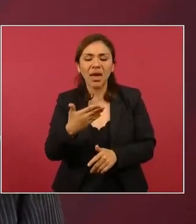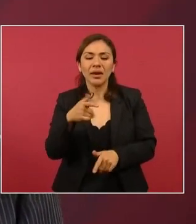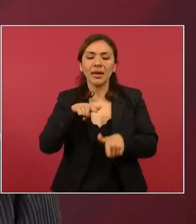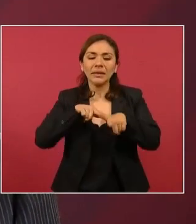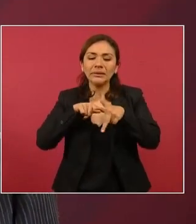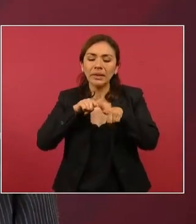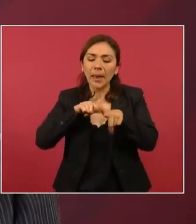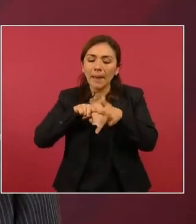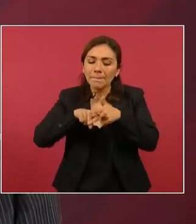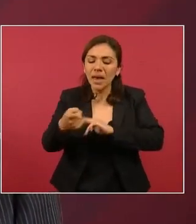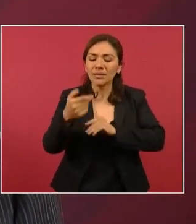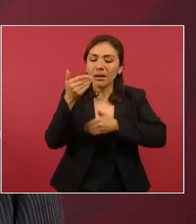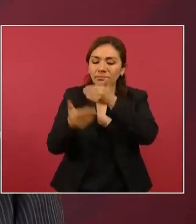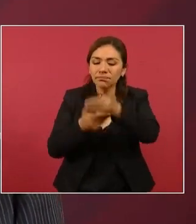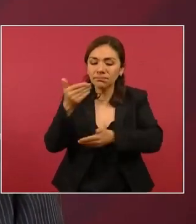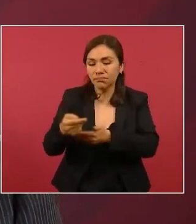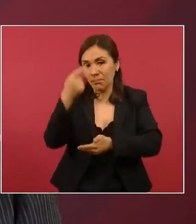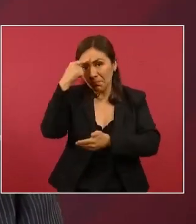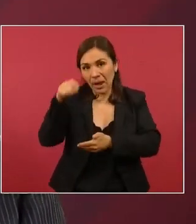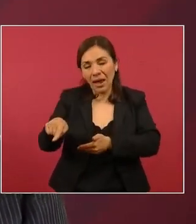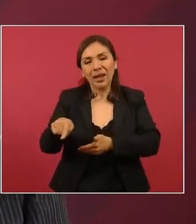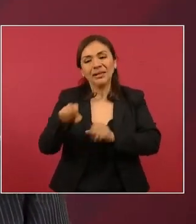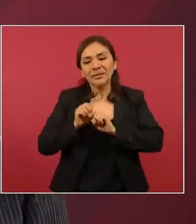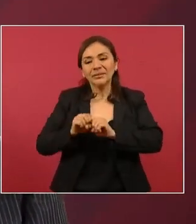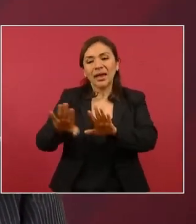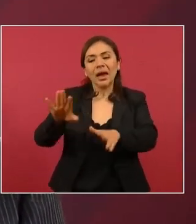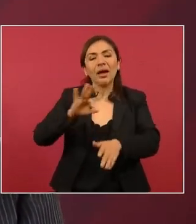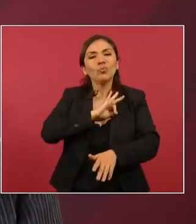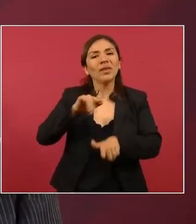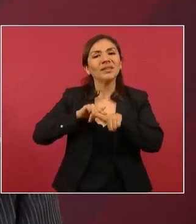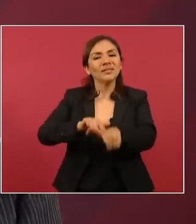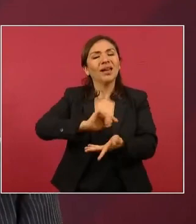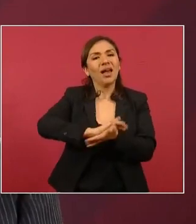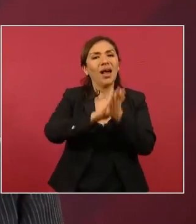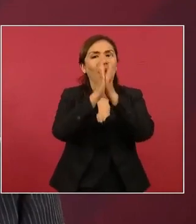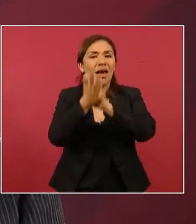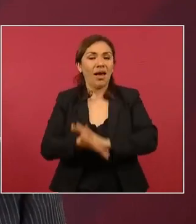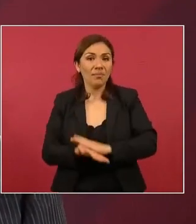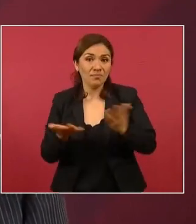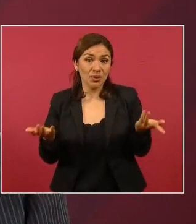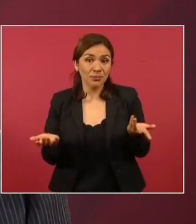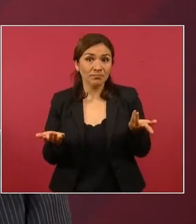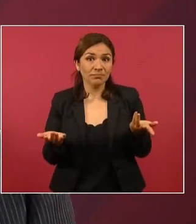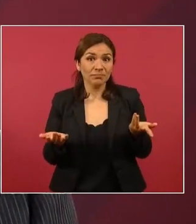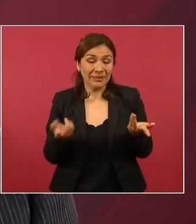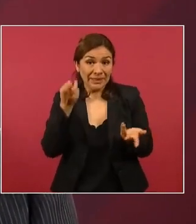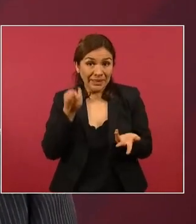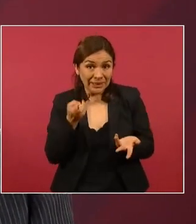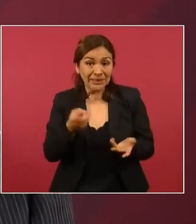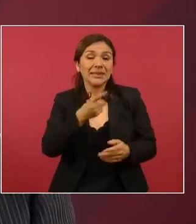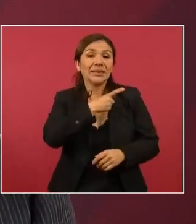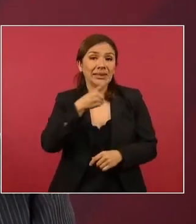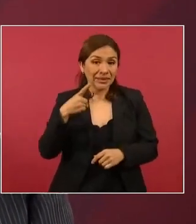encaminado todo el proceso de transformación que tiene que haber